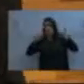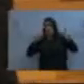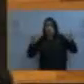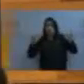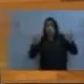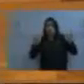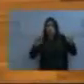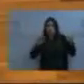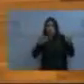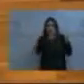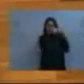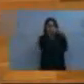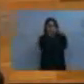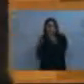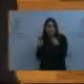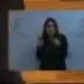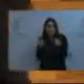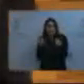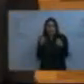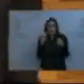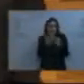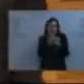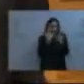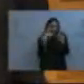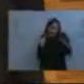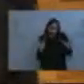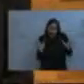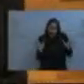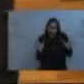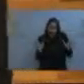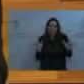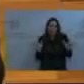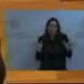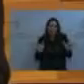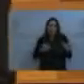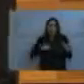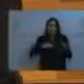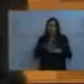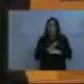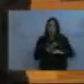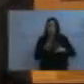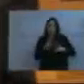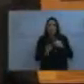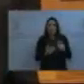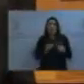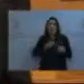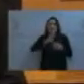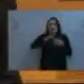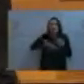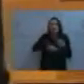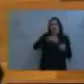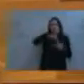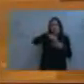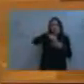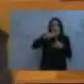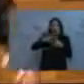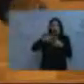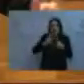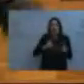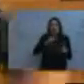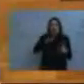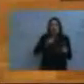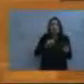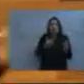un mal estado evidente que creo que nadie discute, y eso es lo que hemos hecho en el Parlamento. Y esto no es una moción de contenido político. Aquí no estamos